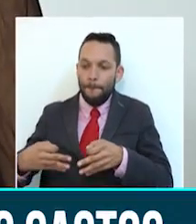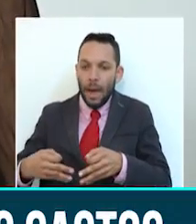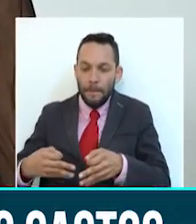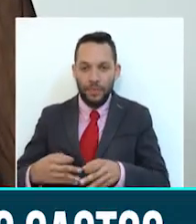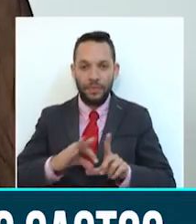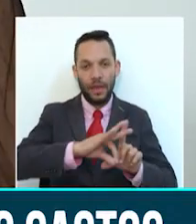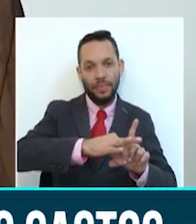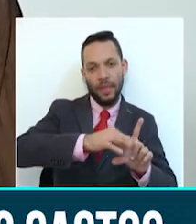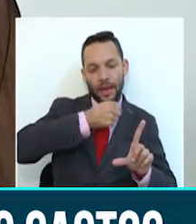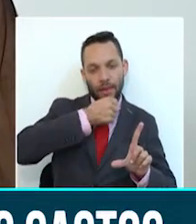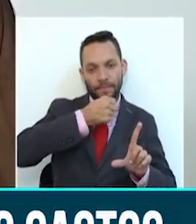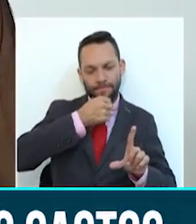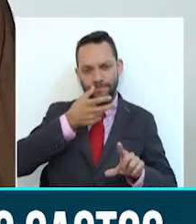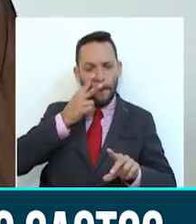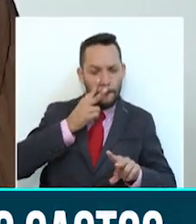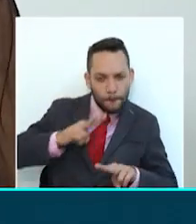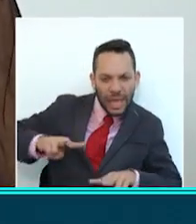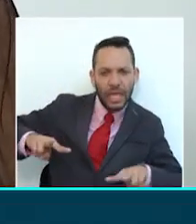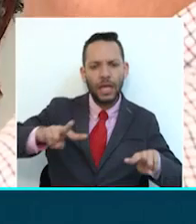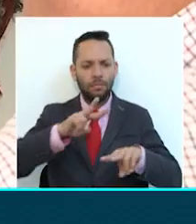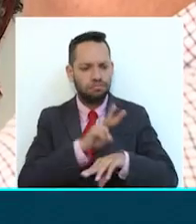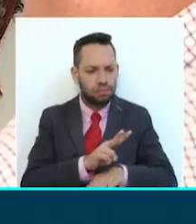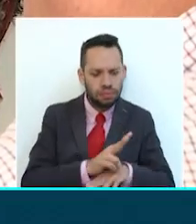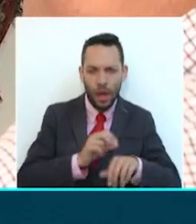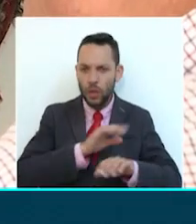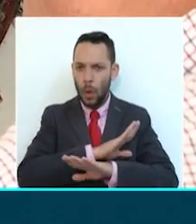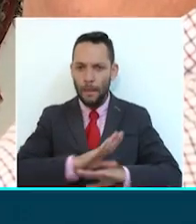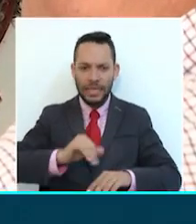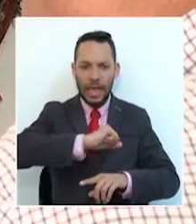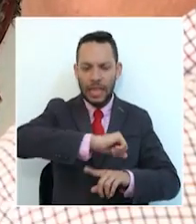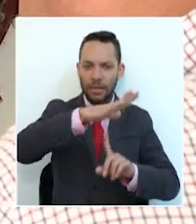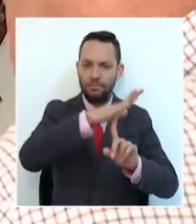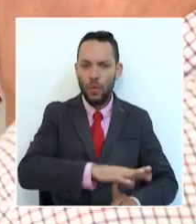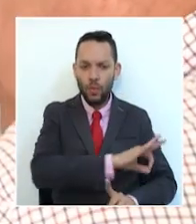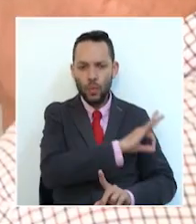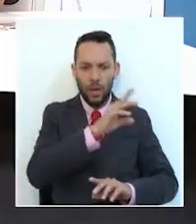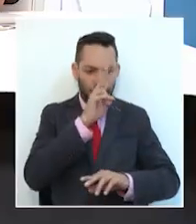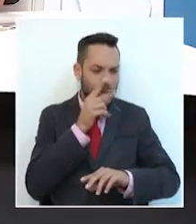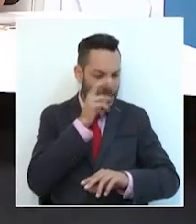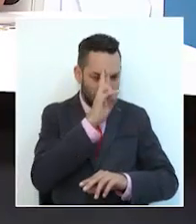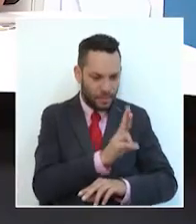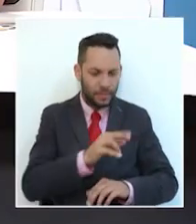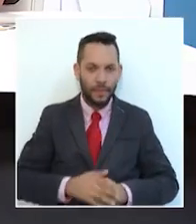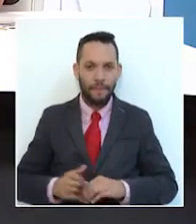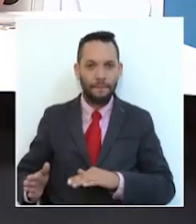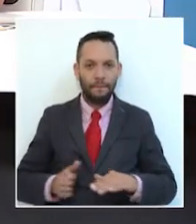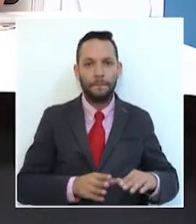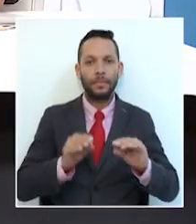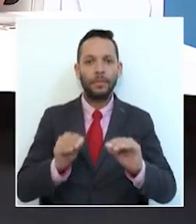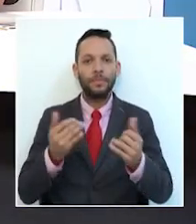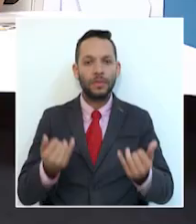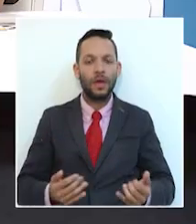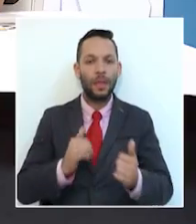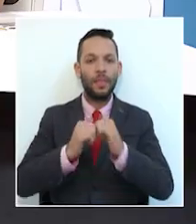Telecafé Noticias seguirá vigilante ante este caso para que no se le vulneren los derechos a esta menor. En segundos llegará toda la